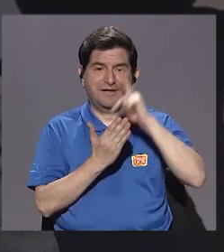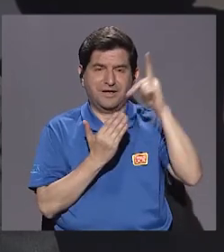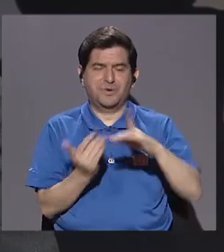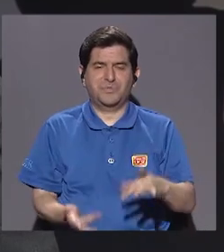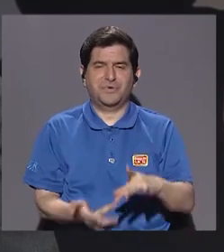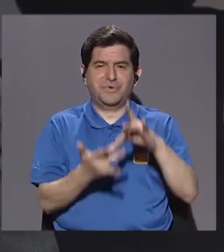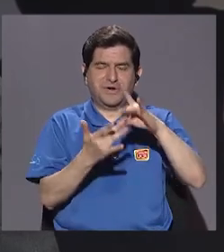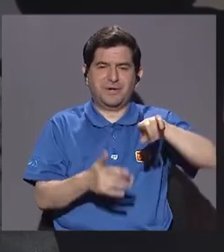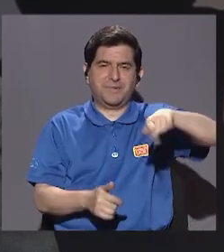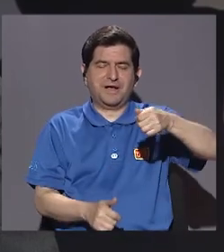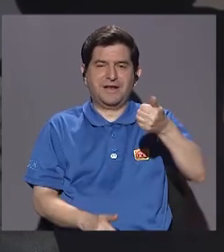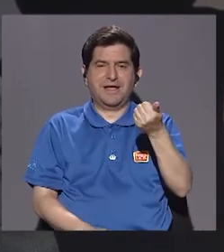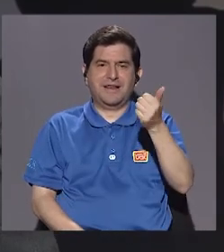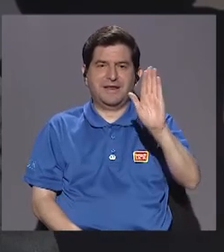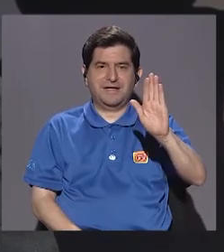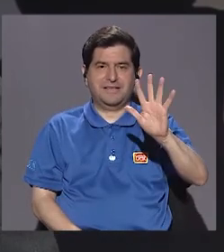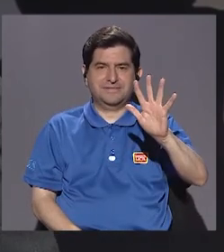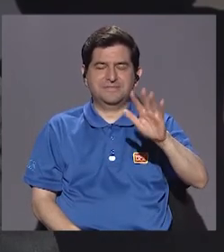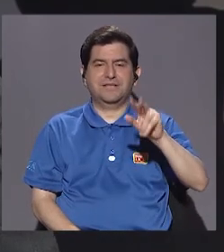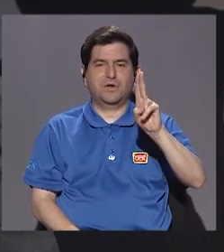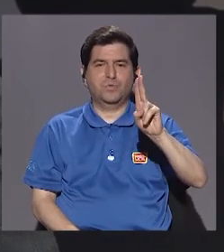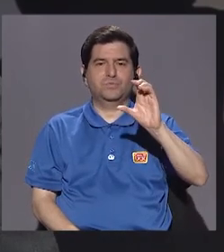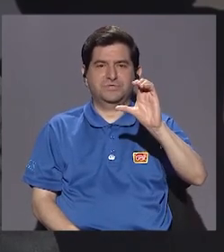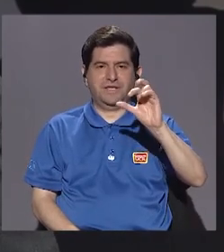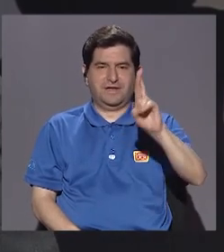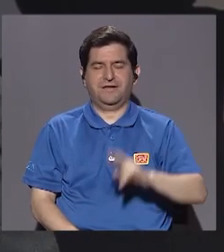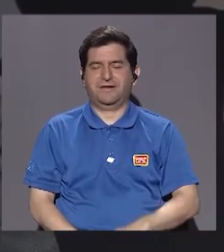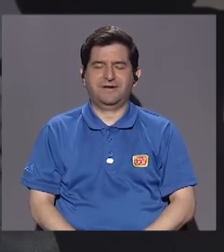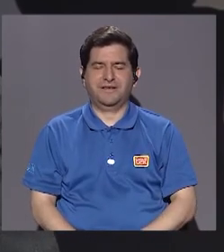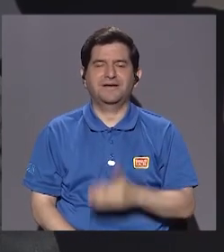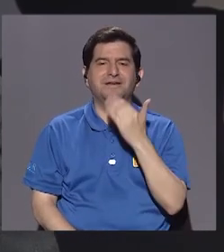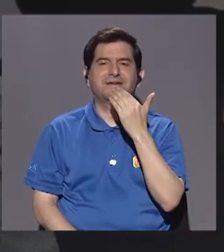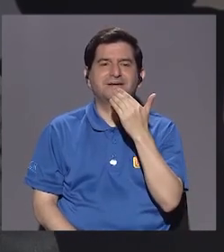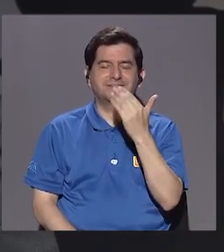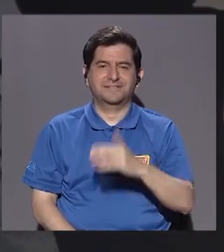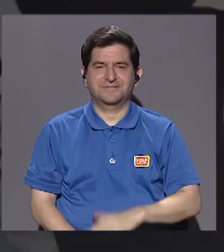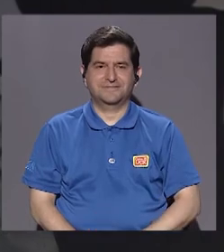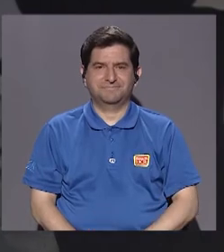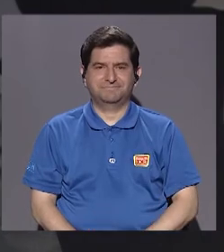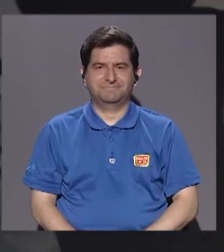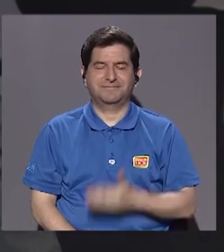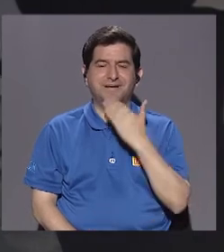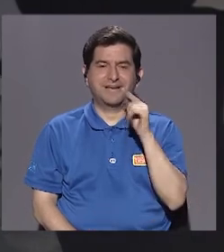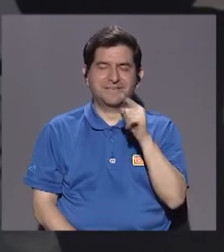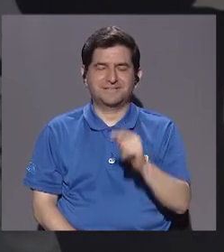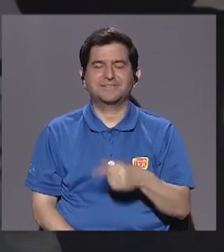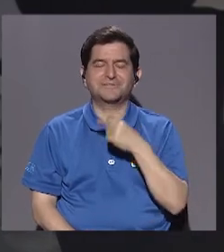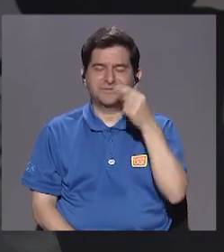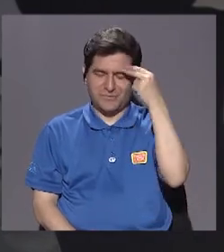especial de canal 15 de la universidad de costa rica muchísimas gracias gracias